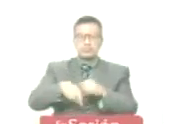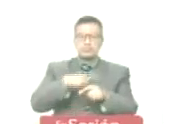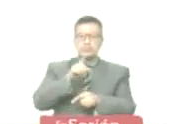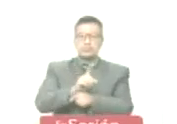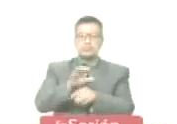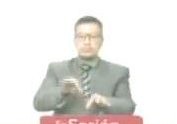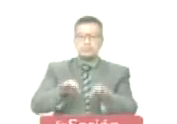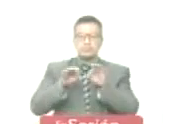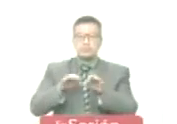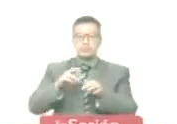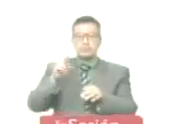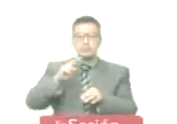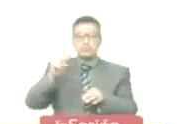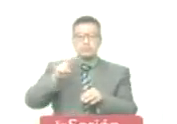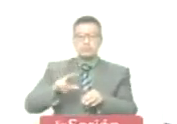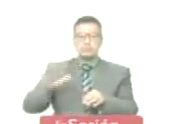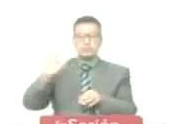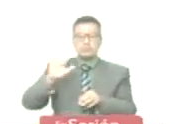plenipotenciario de la República